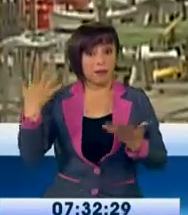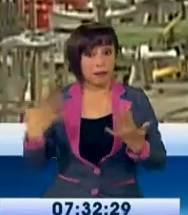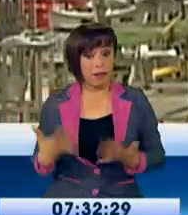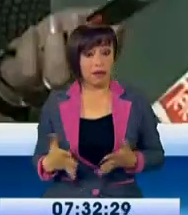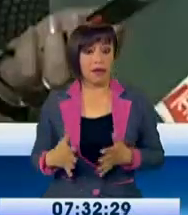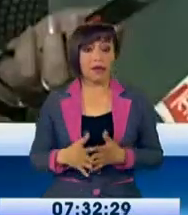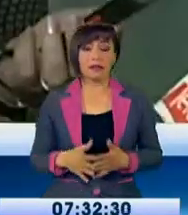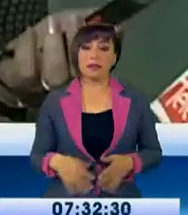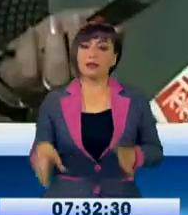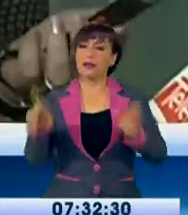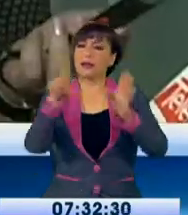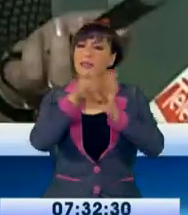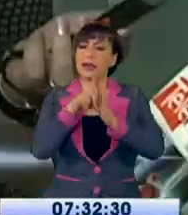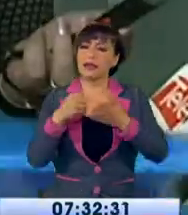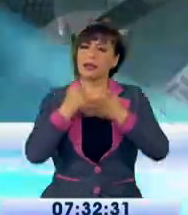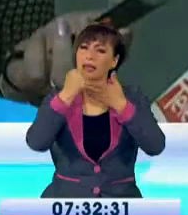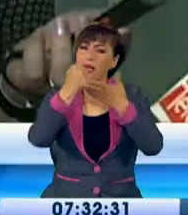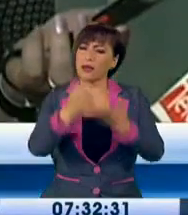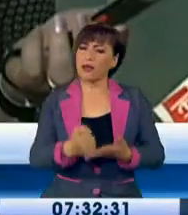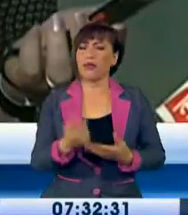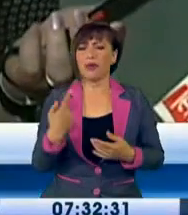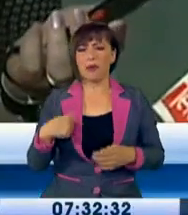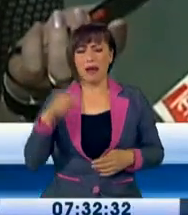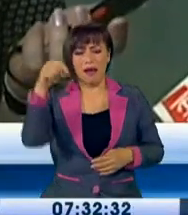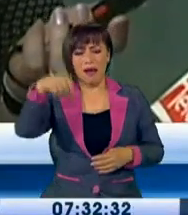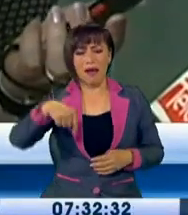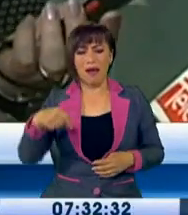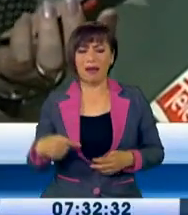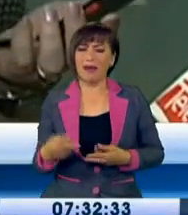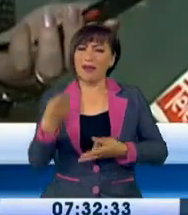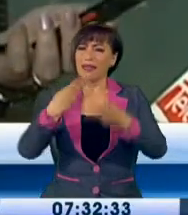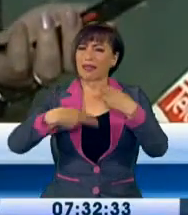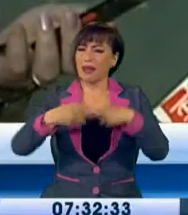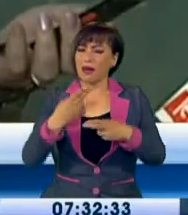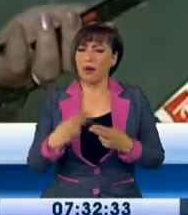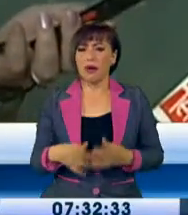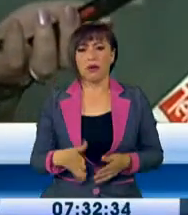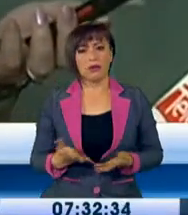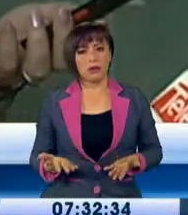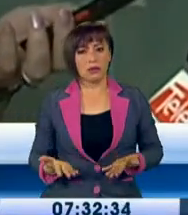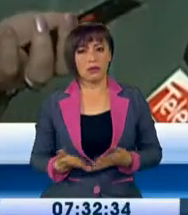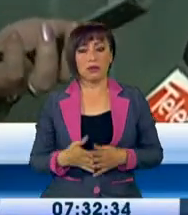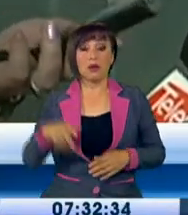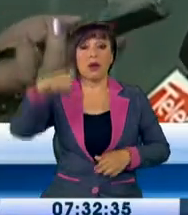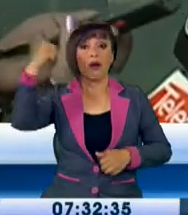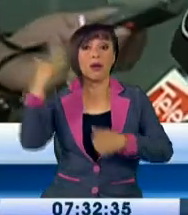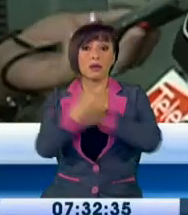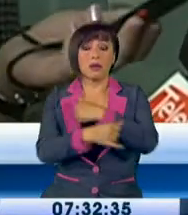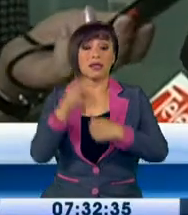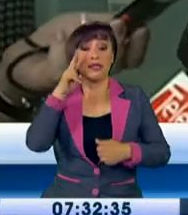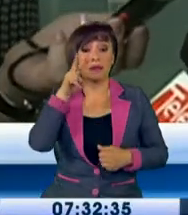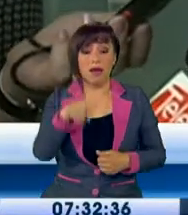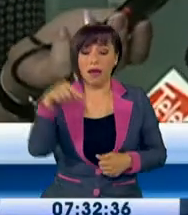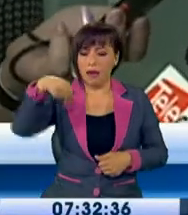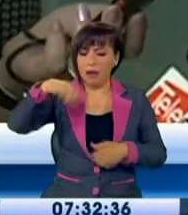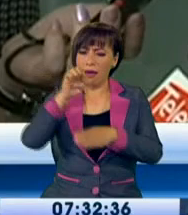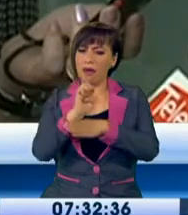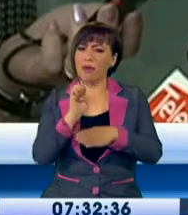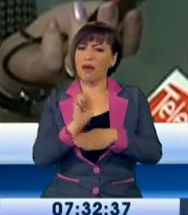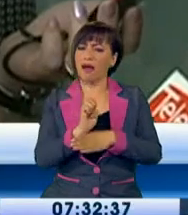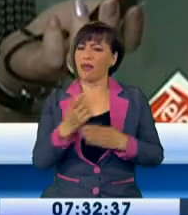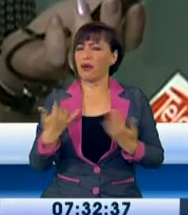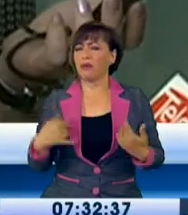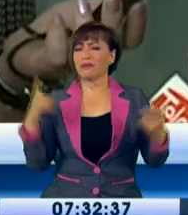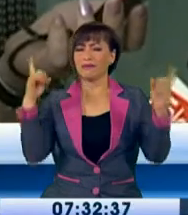en el país. Porque el inversionista, aunque usted le ofrezca todo el oro del mundo, no va a venir al Ecuador si es que él encuentra que en el